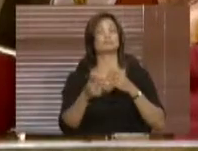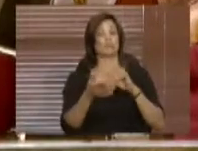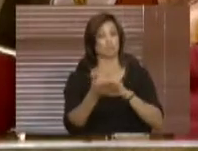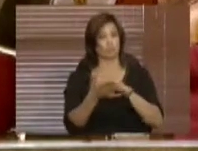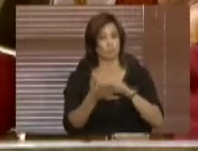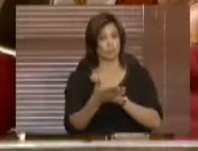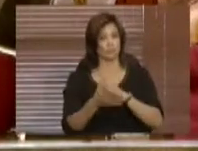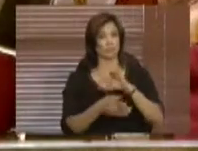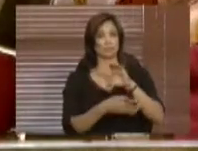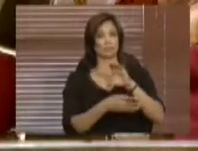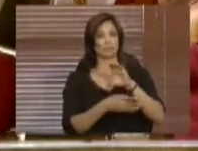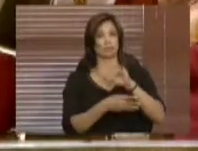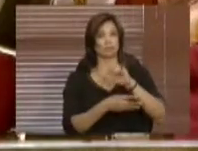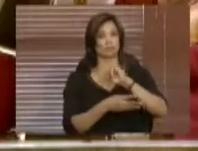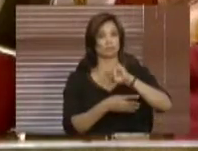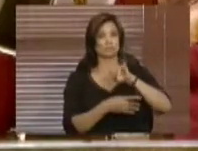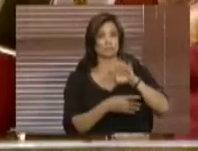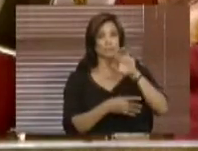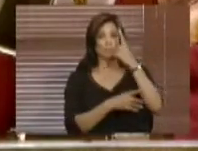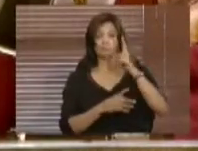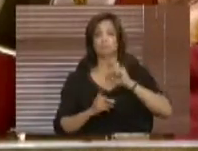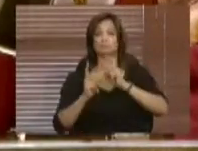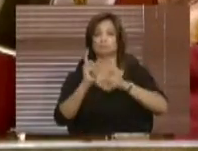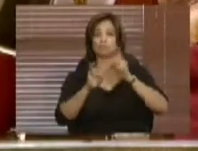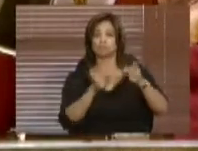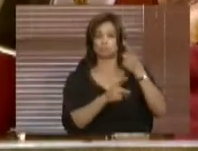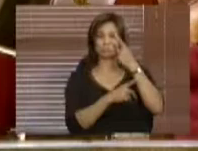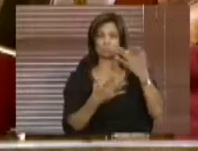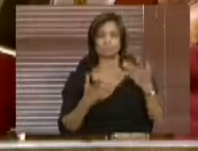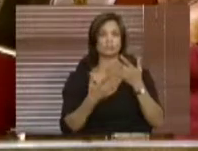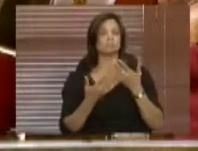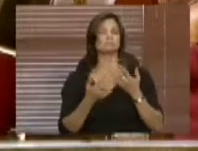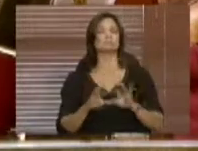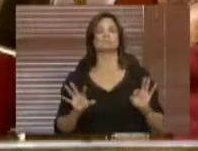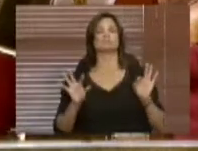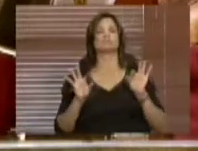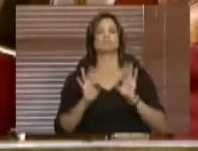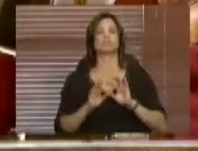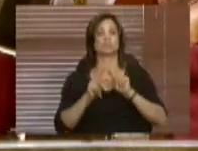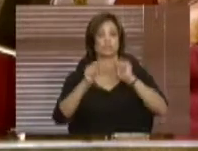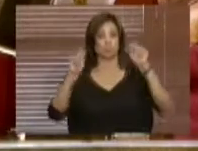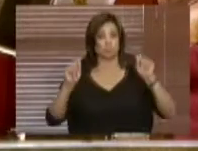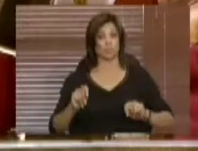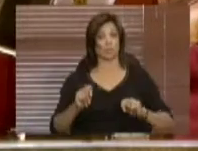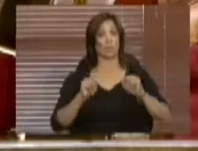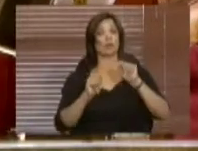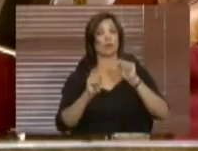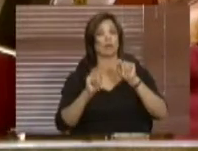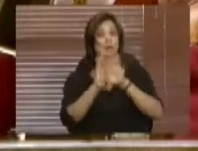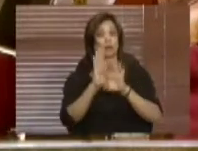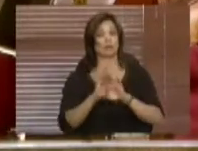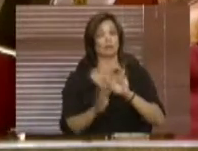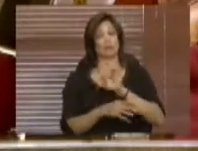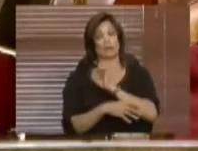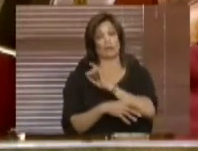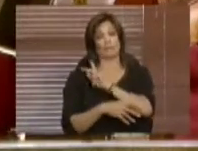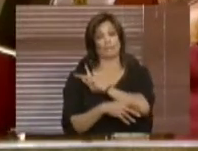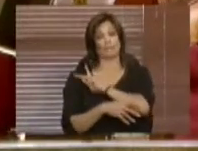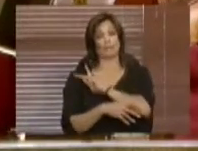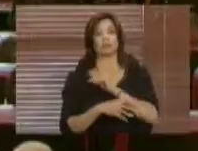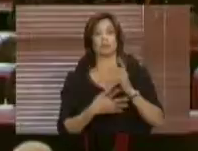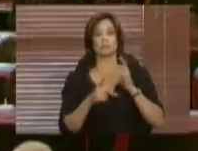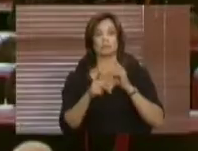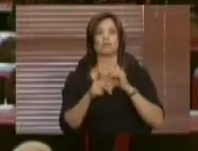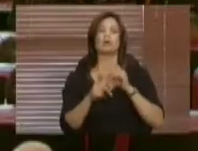Expedientes, SIGE, gracias a la donación desinteresada del Tribunal Constitucional del Perú y la